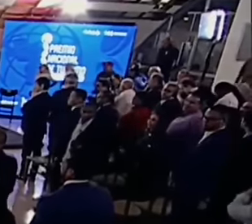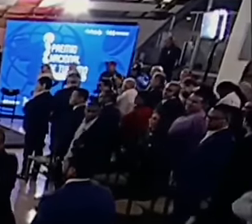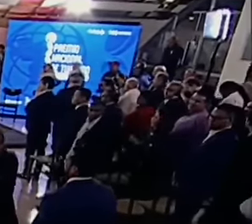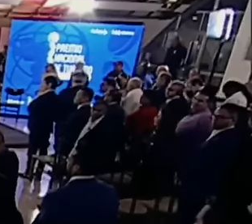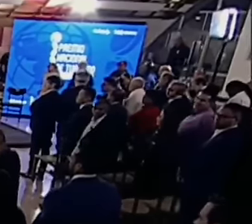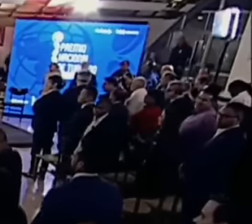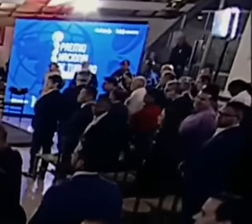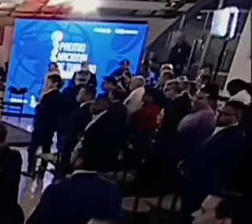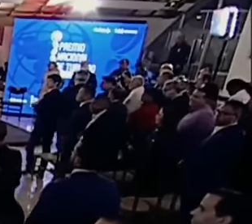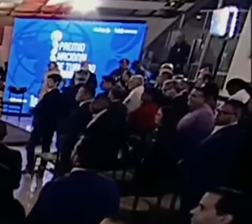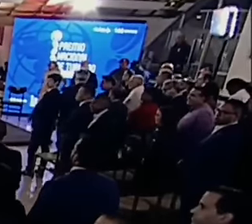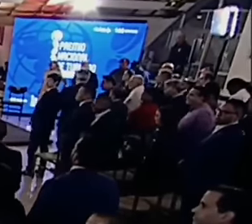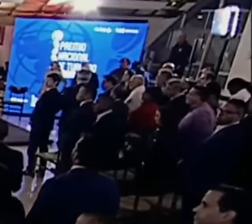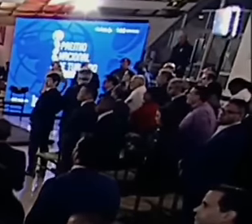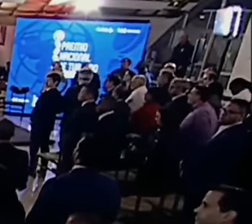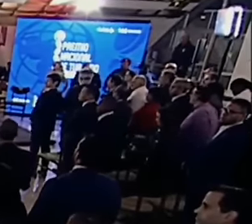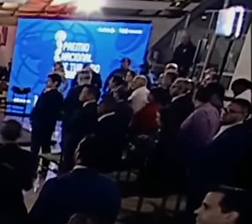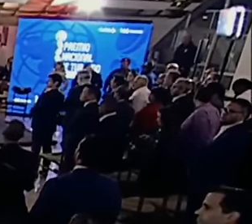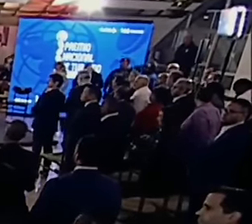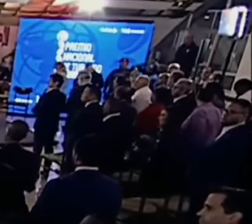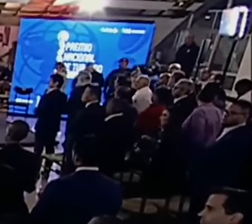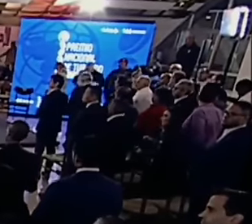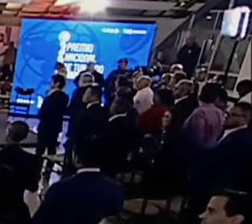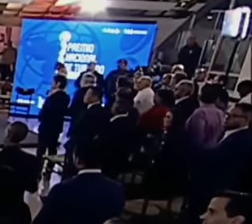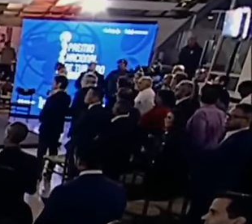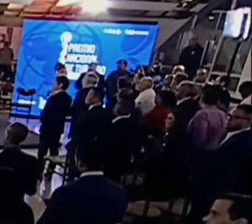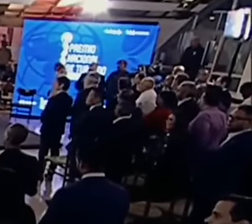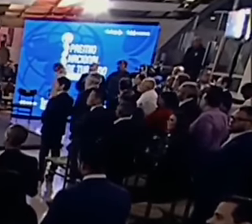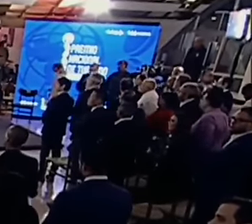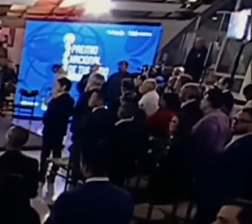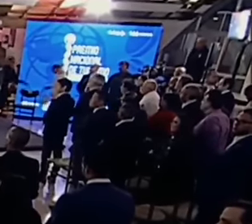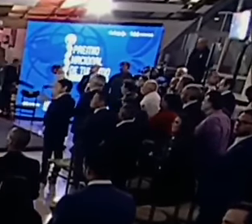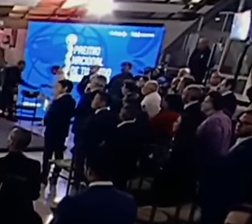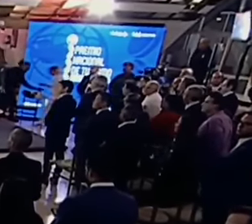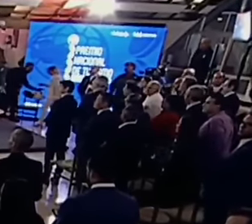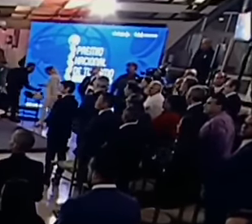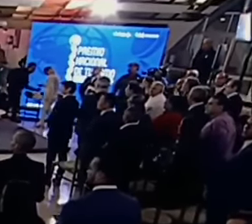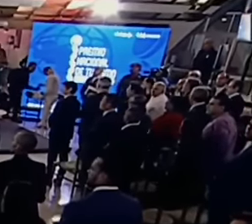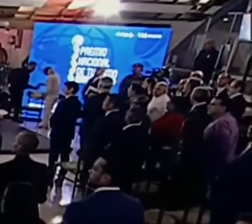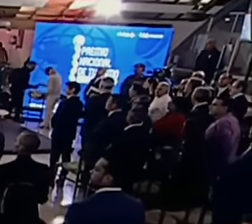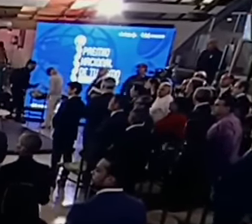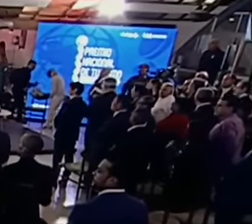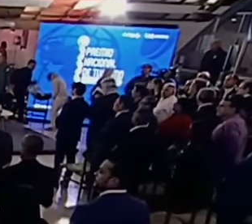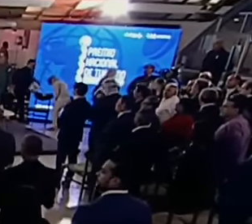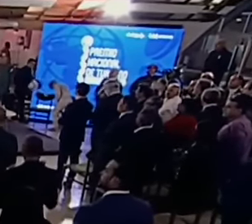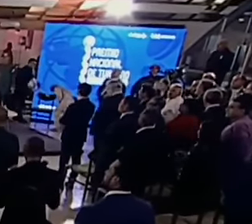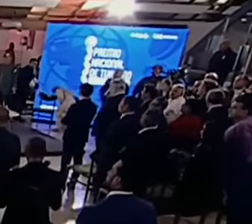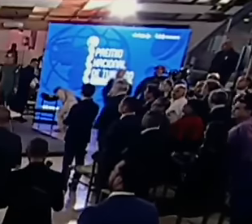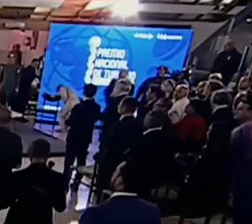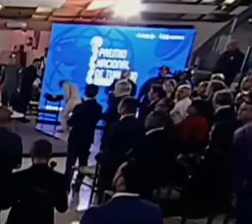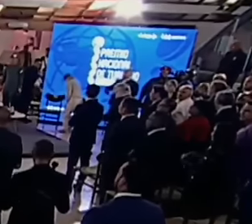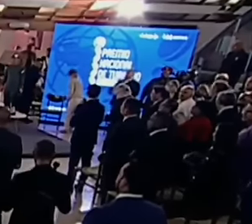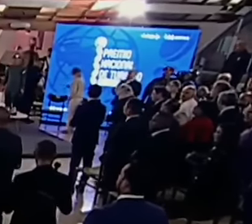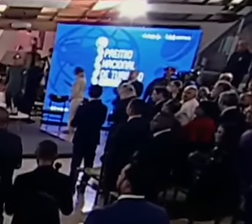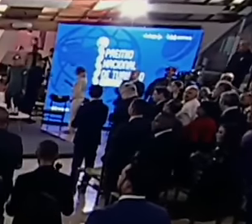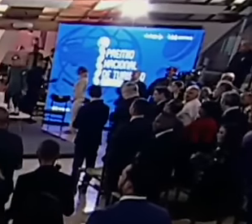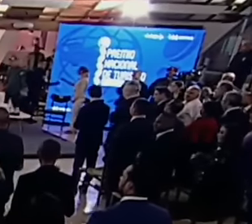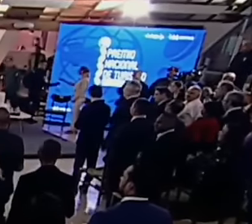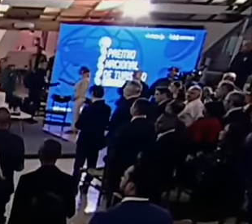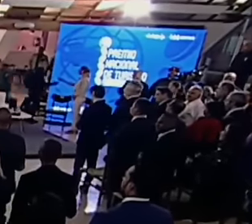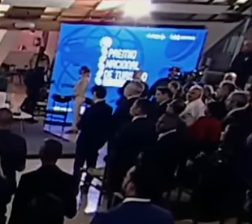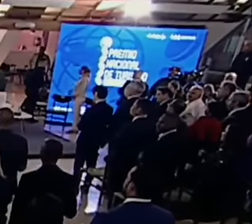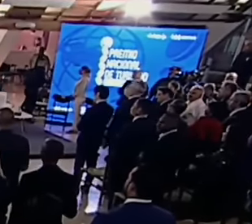mirando cómo se abrieron las flores, mientras los tambores pretenden hablar.